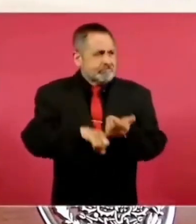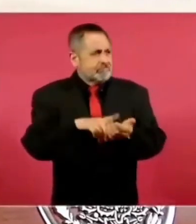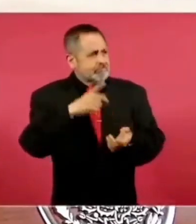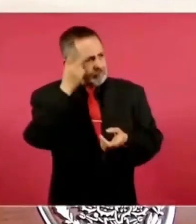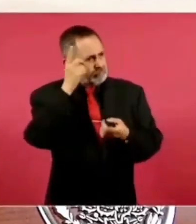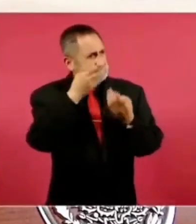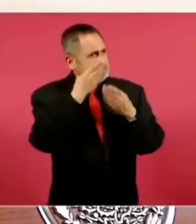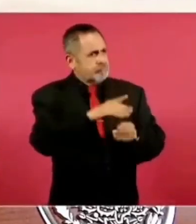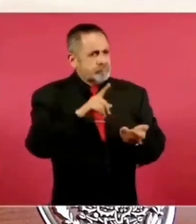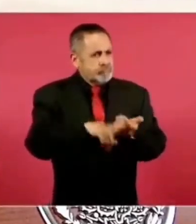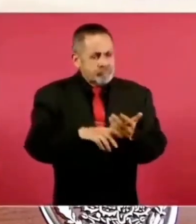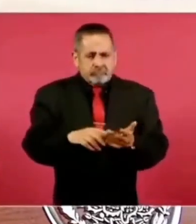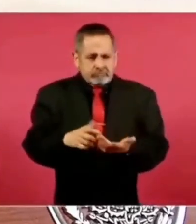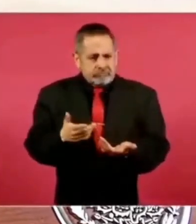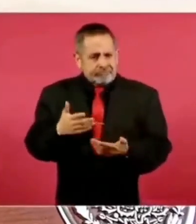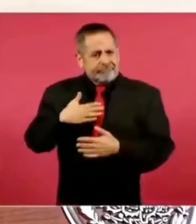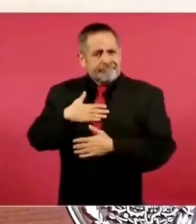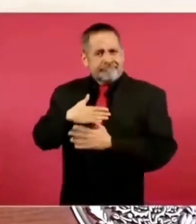Es un modelo